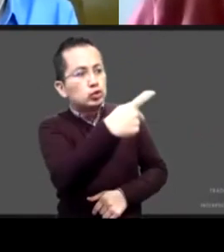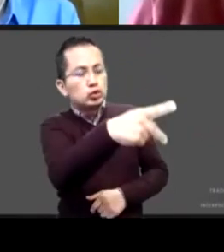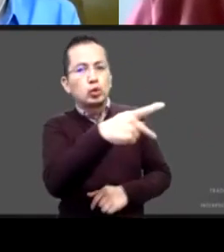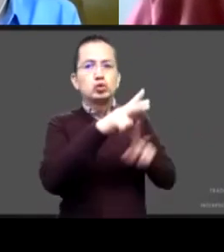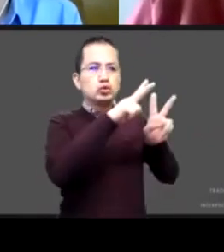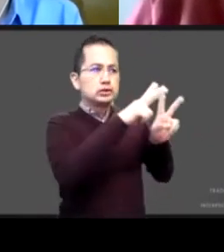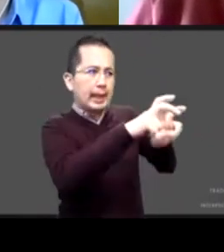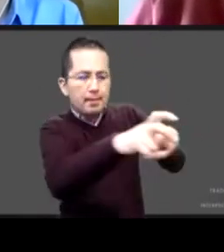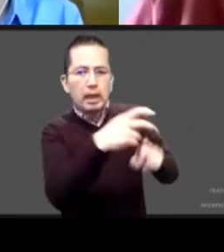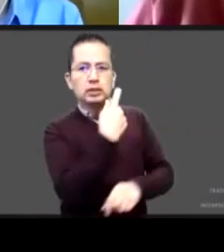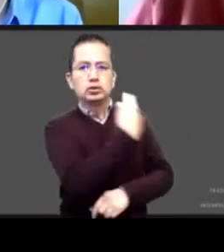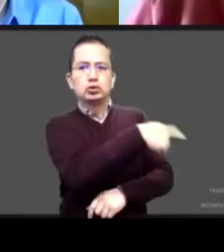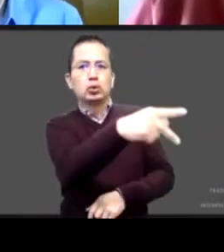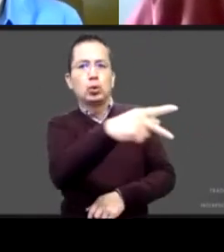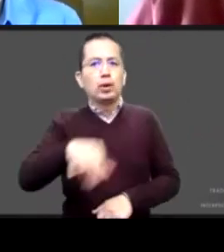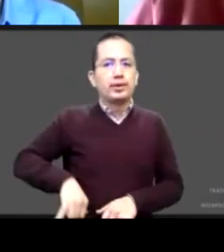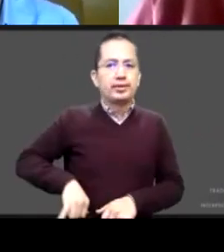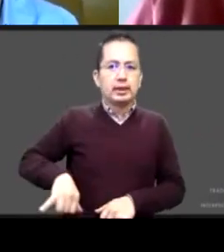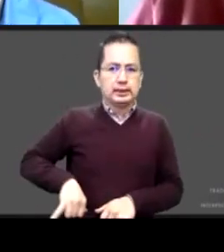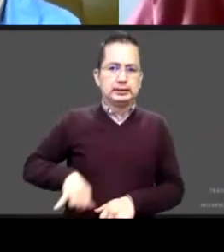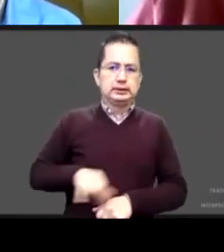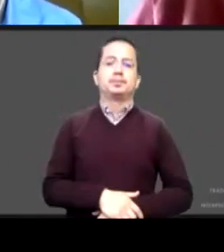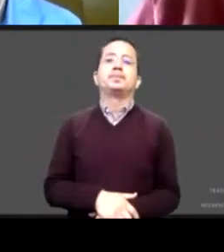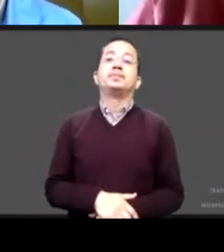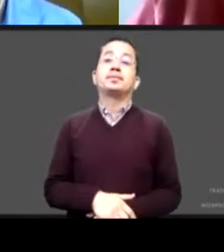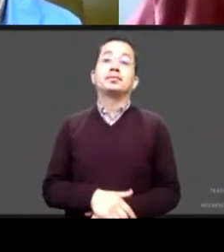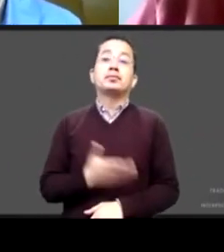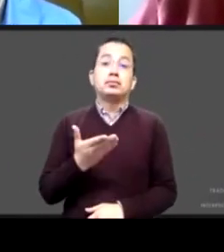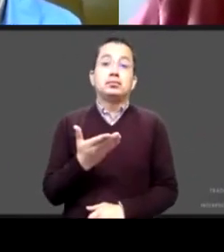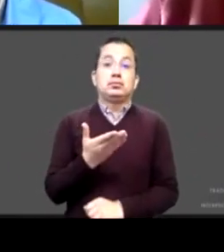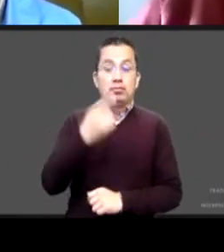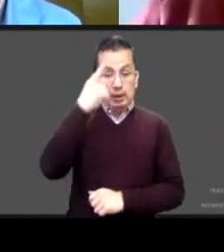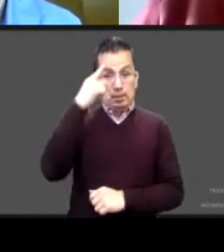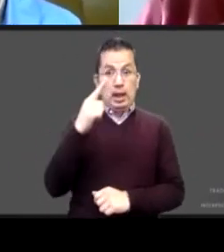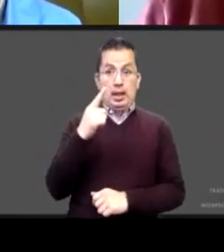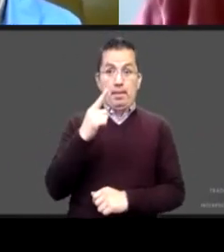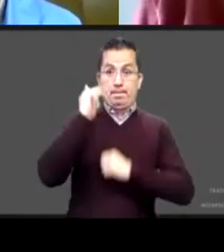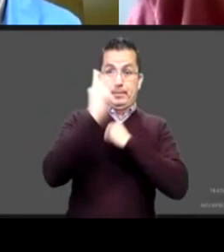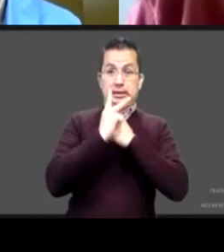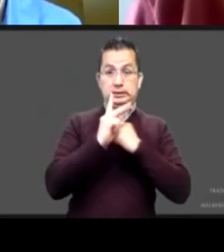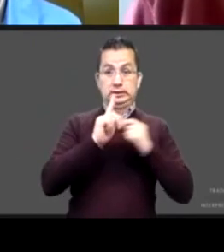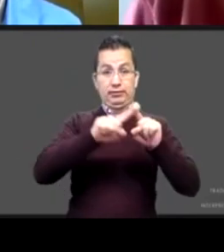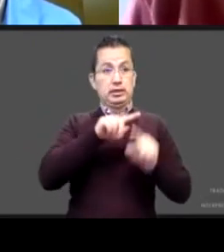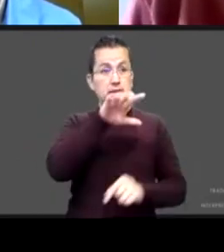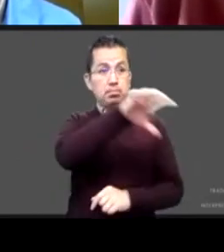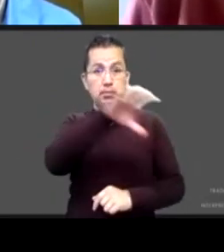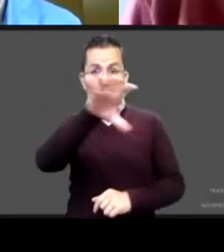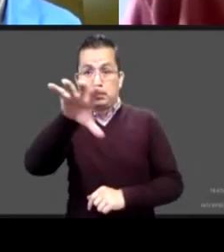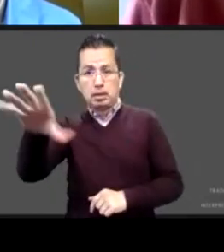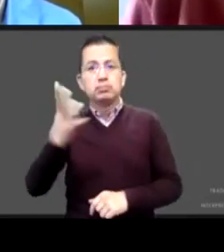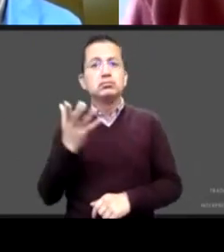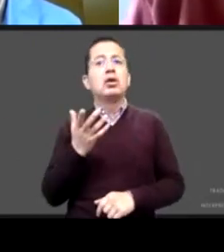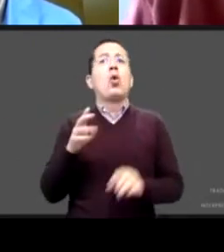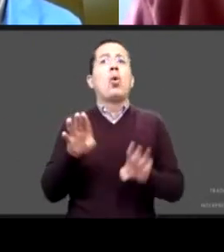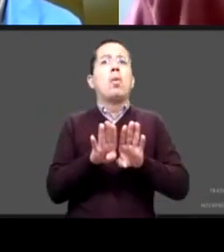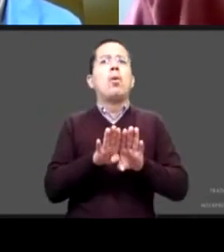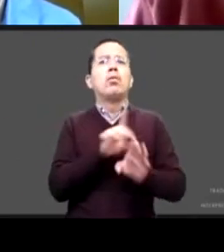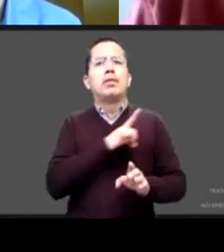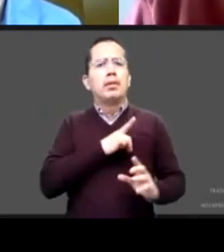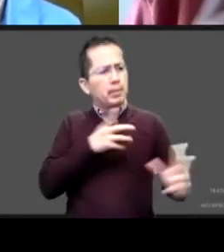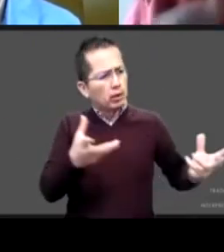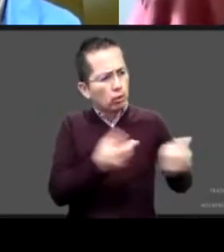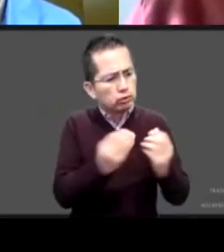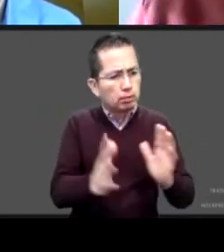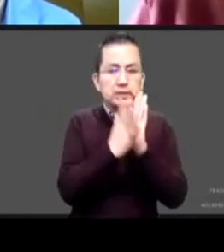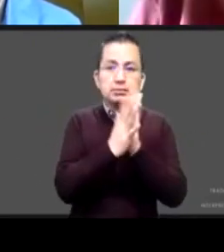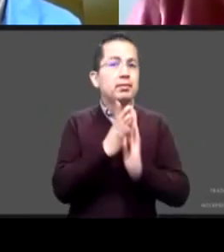el caso de los estados, estamos pensando que ese nivel de incidencia tiene que estar a nivel de la política pública. Pero